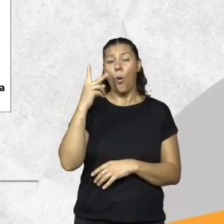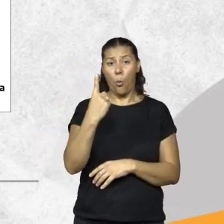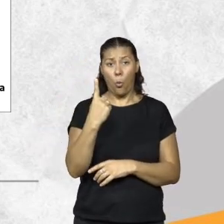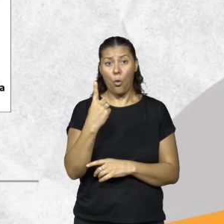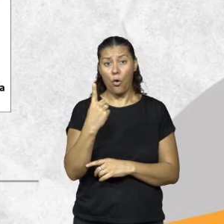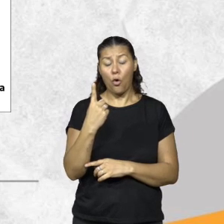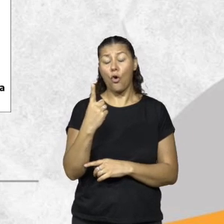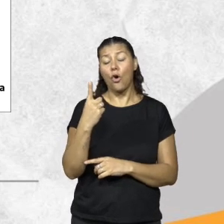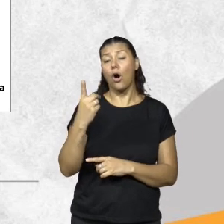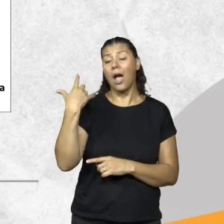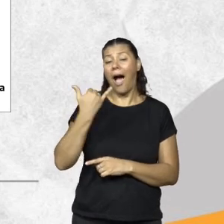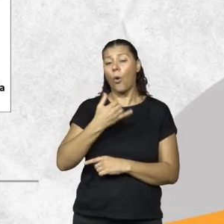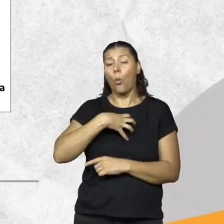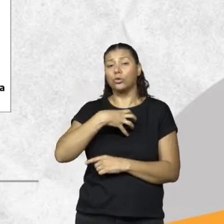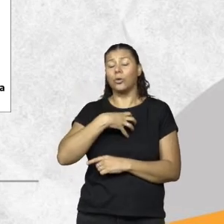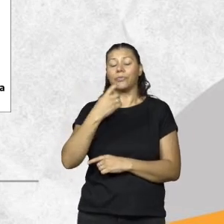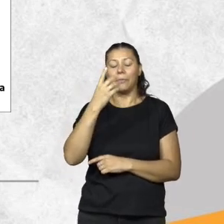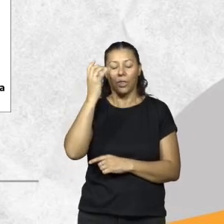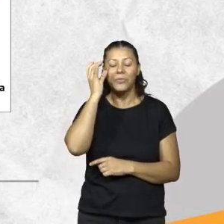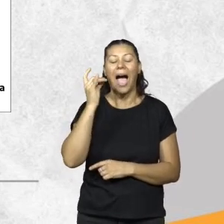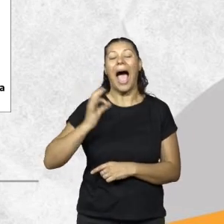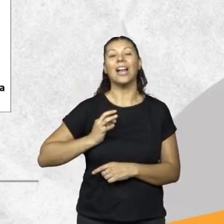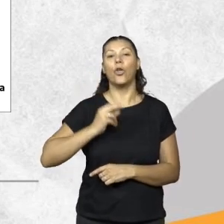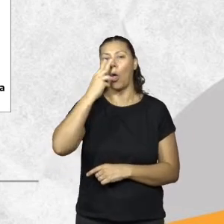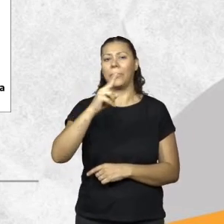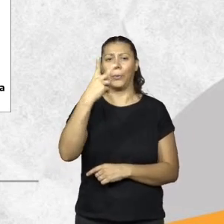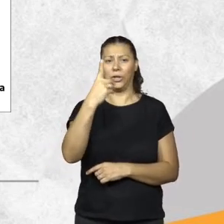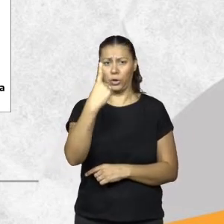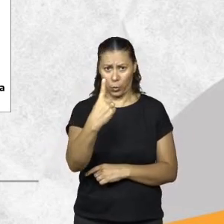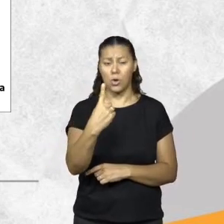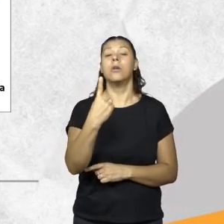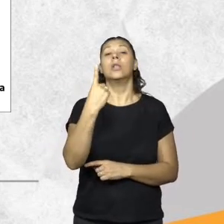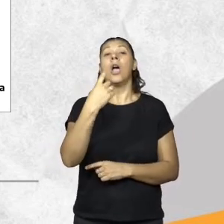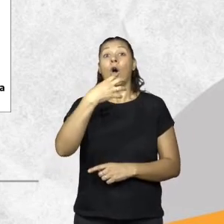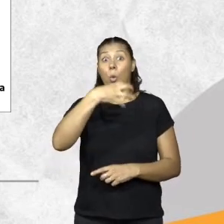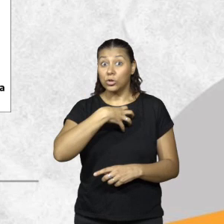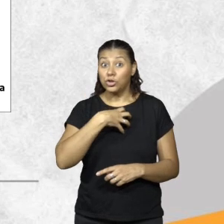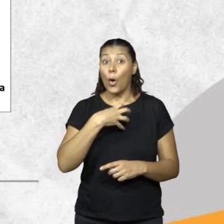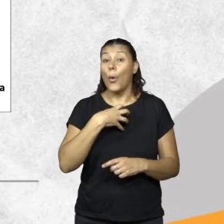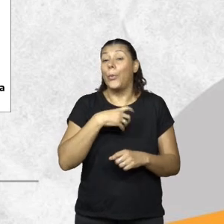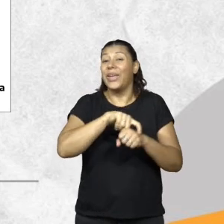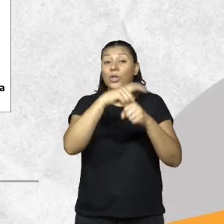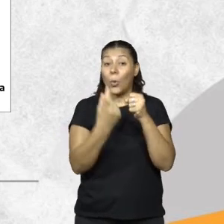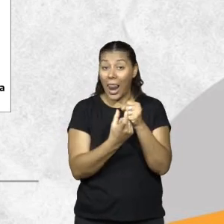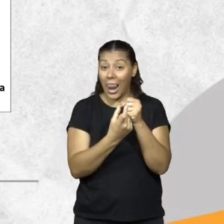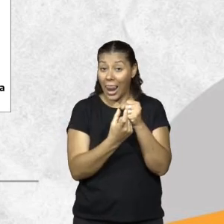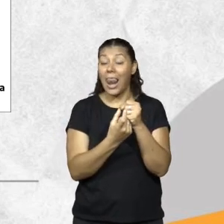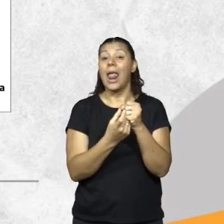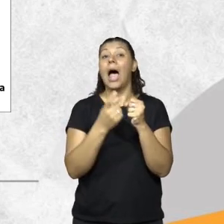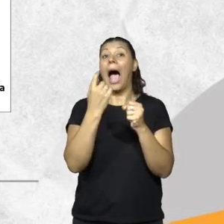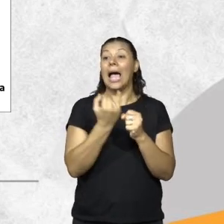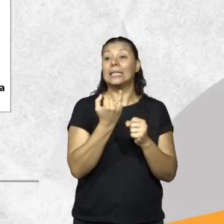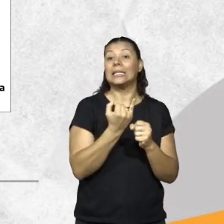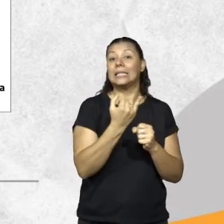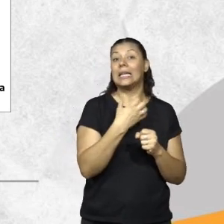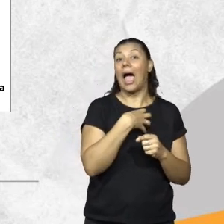El año pasado llegamos a 576 personas. Nosotros abrimos un aula para los agentes públicos,